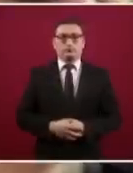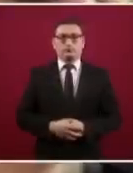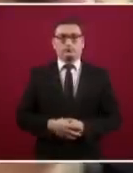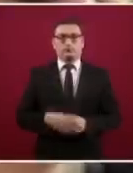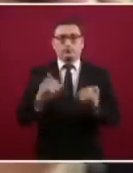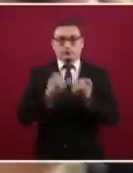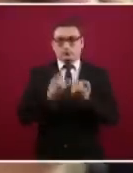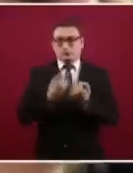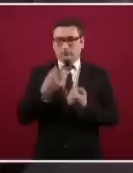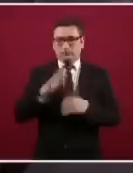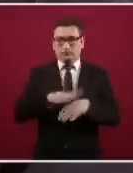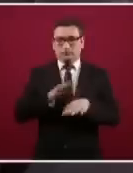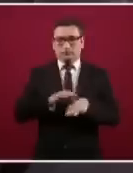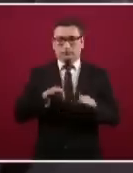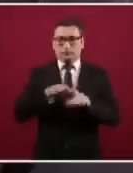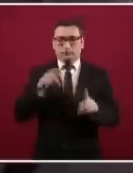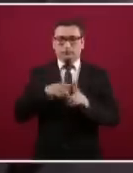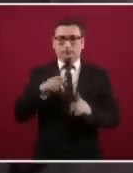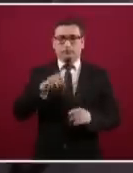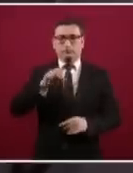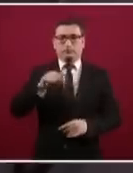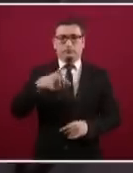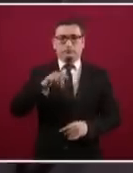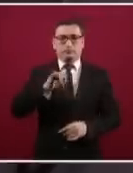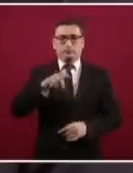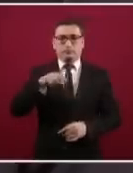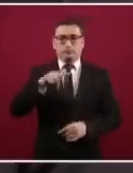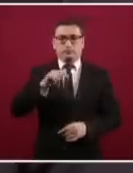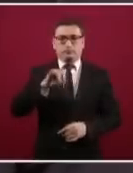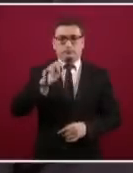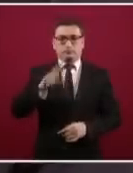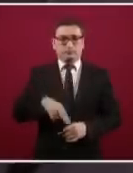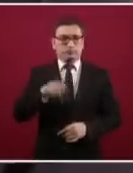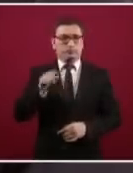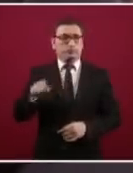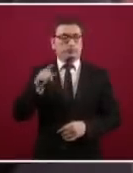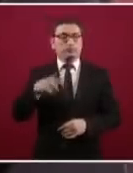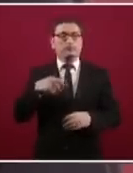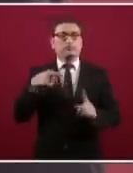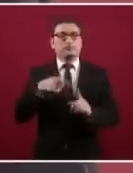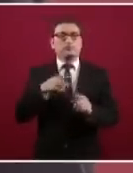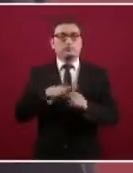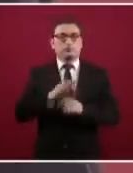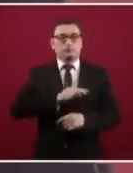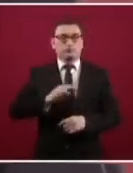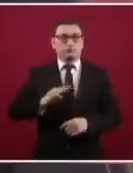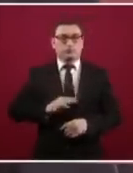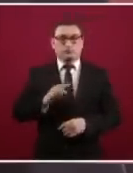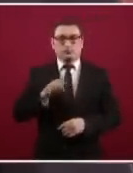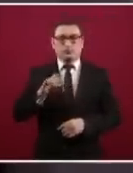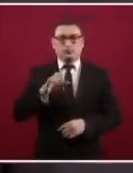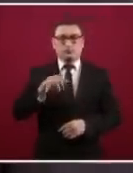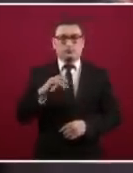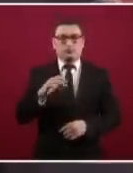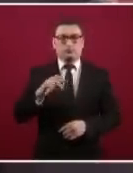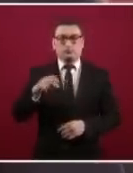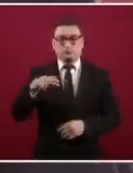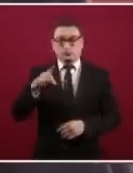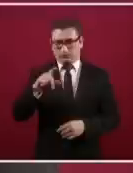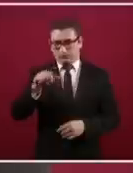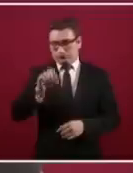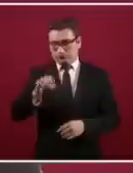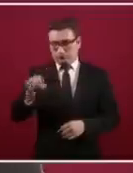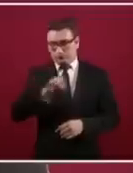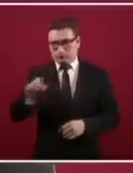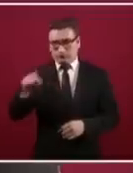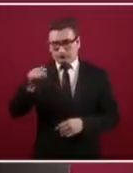y en especial en San Quintín. San Quintín pertenece al municipio de Ensenada. Entonces